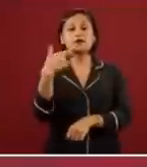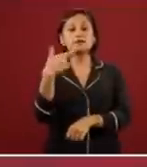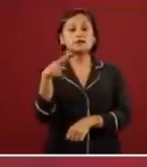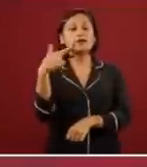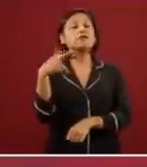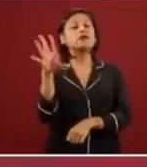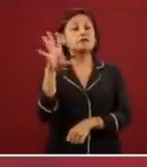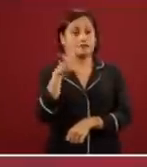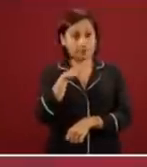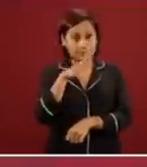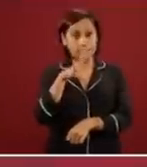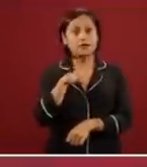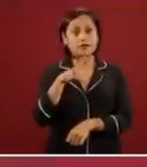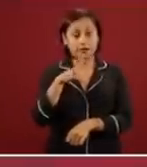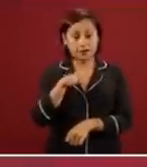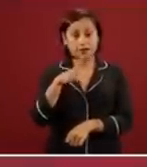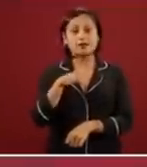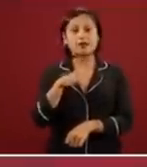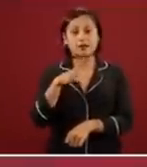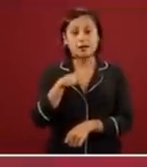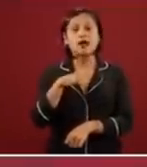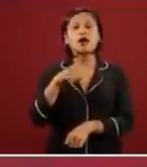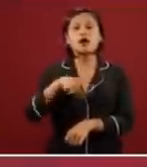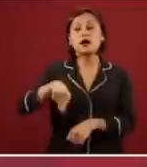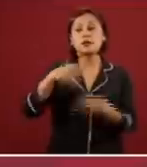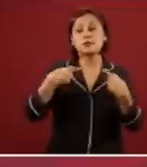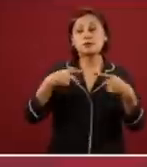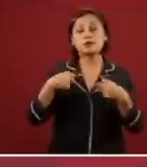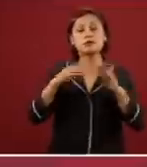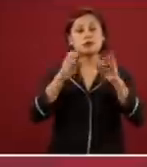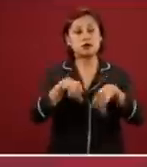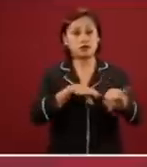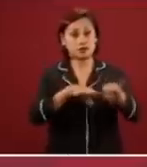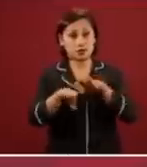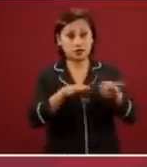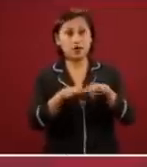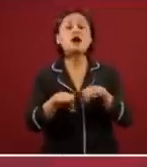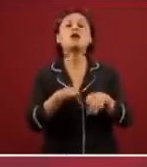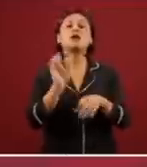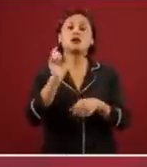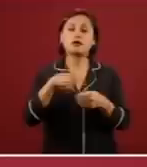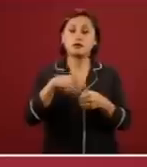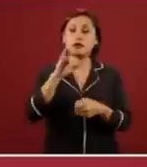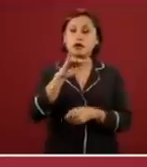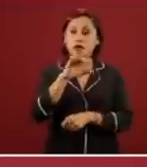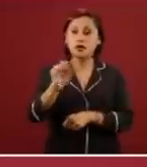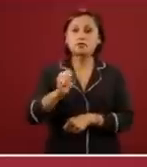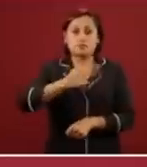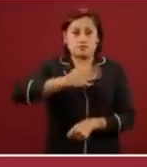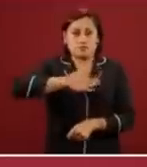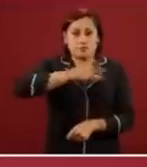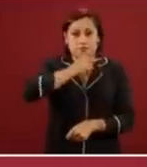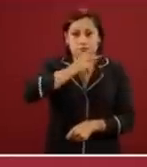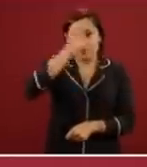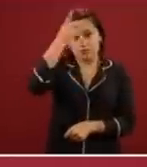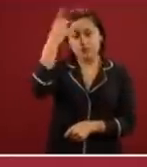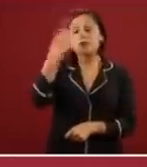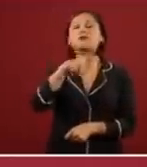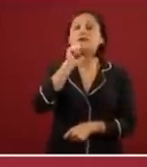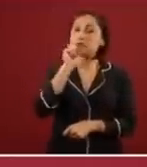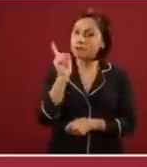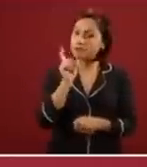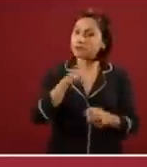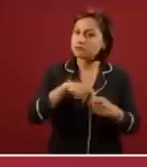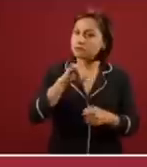tenían trabajadores inscritos en el Seguro Social, y mi padre estaba inscrito en el Seguro Social, y por eso su pensión le